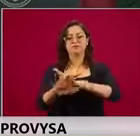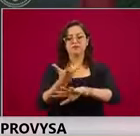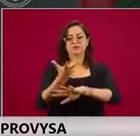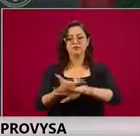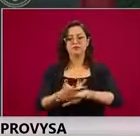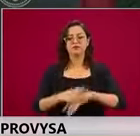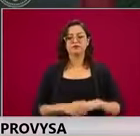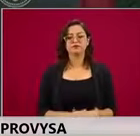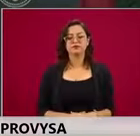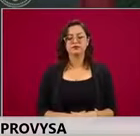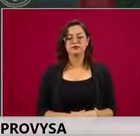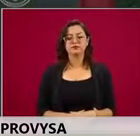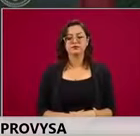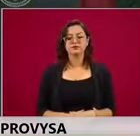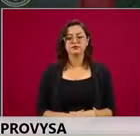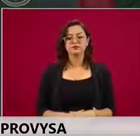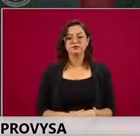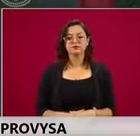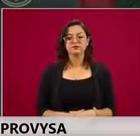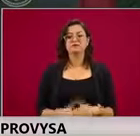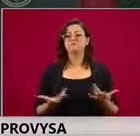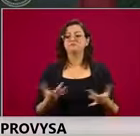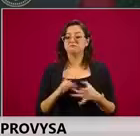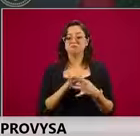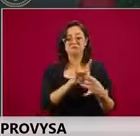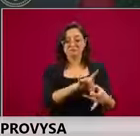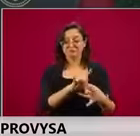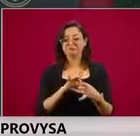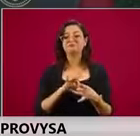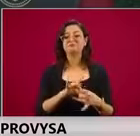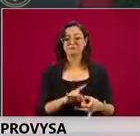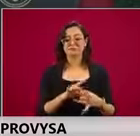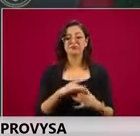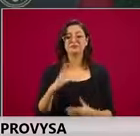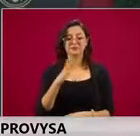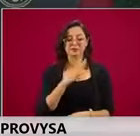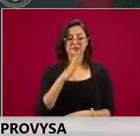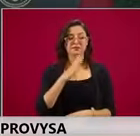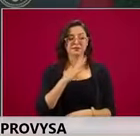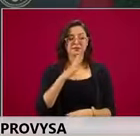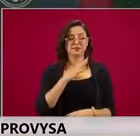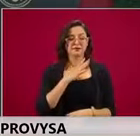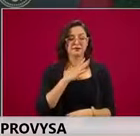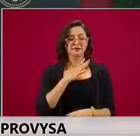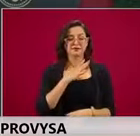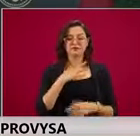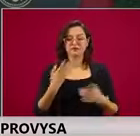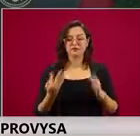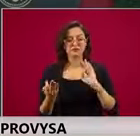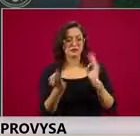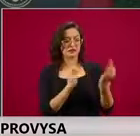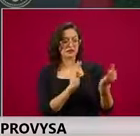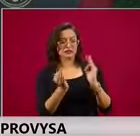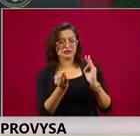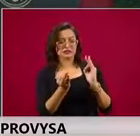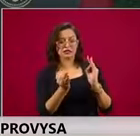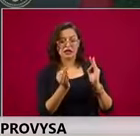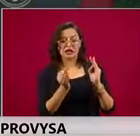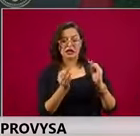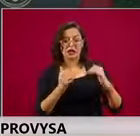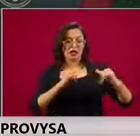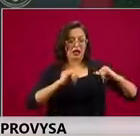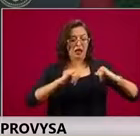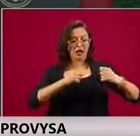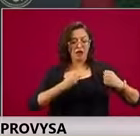de la buena bonanza de Venezuela, en ese Hugo Chávez que necesitaba Latinoamérica para poder encabezar una izquierda fuerte y